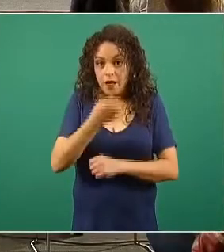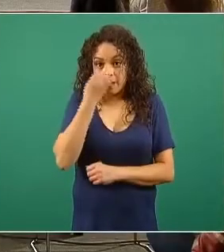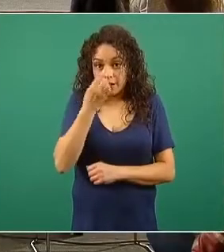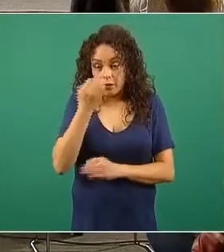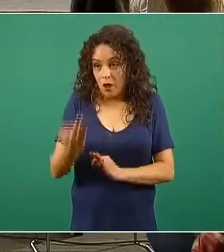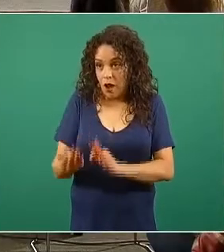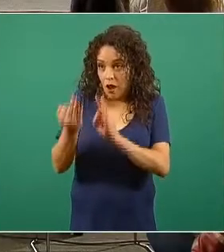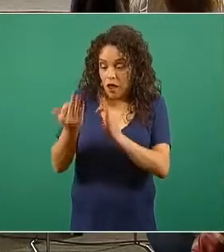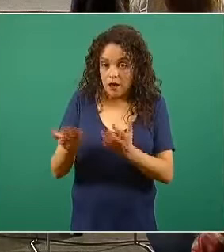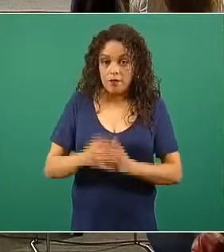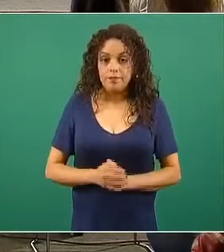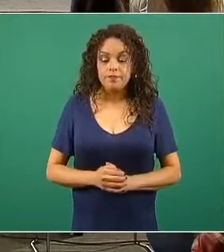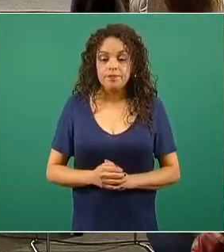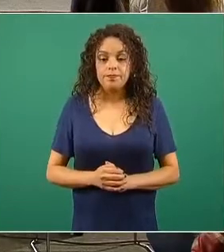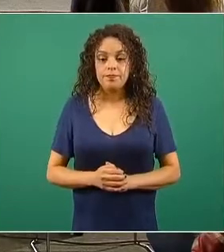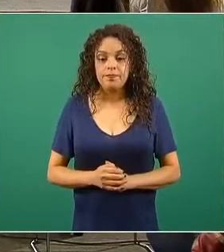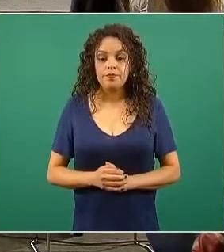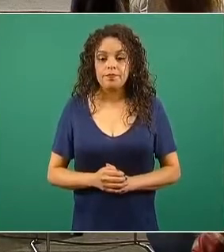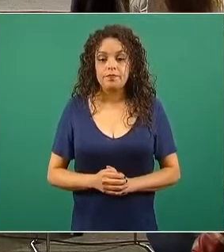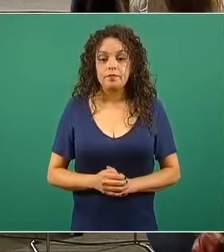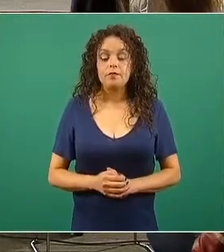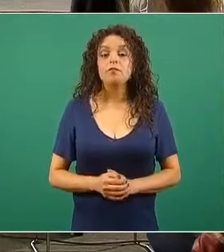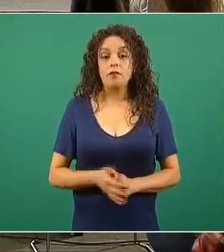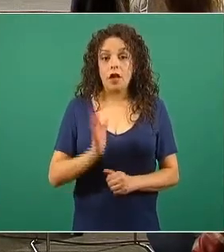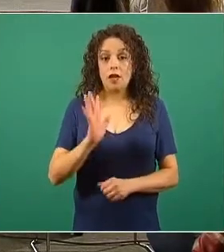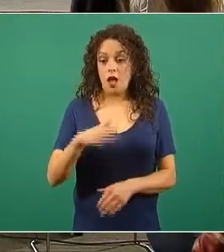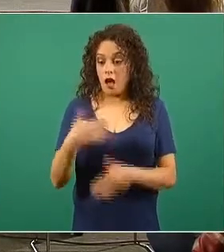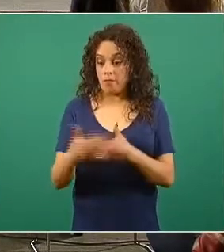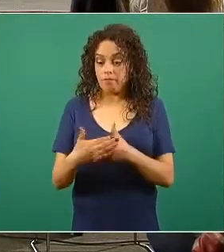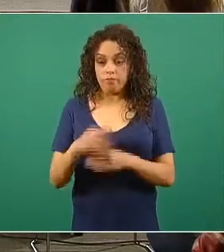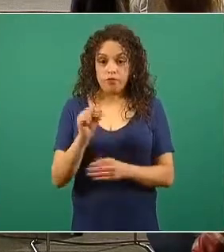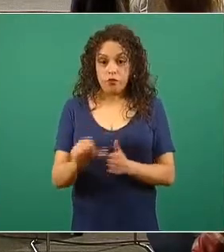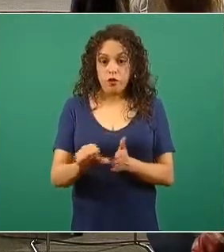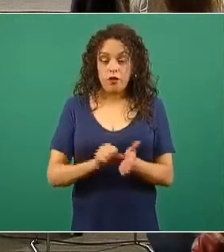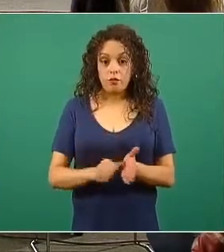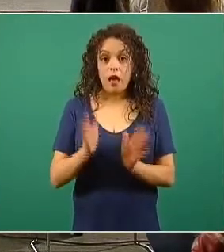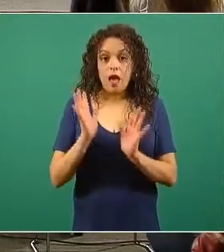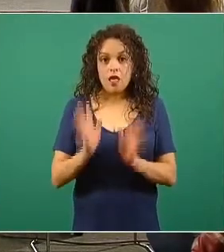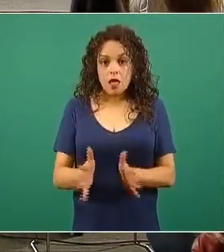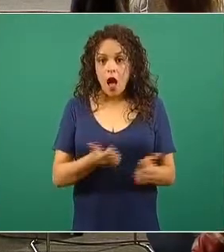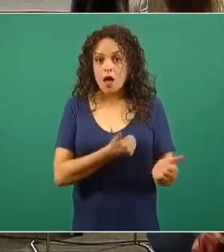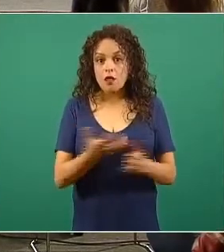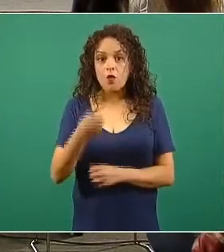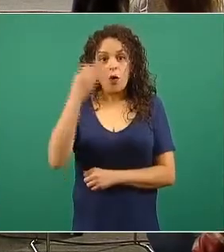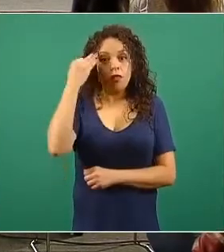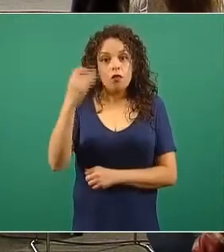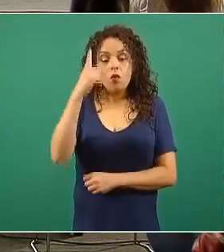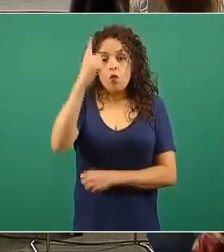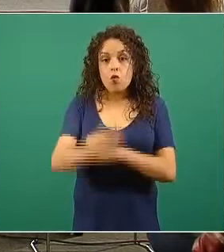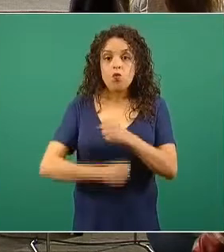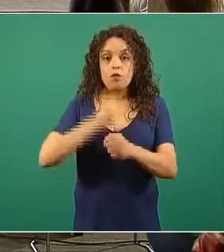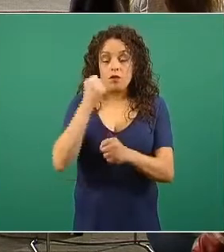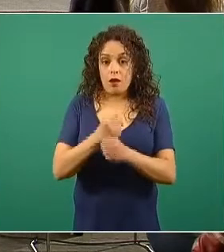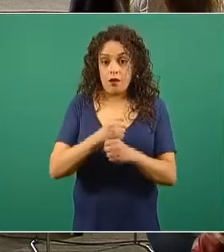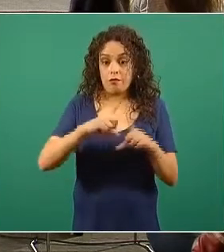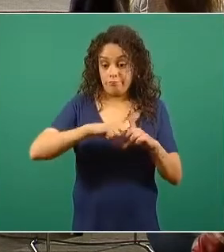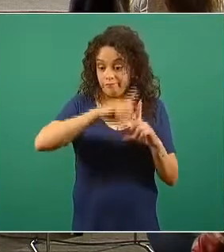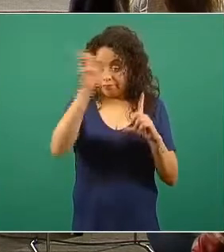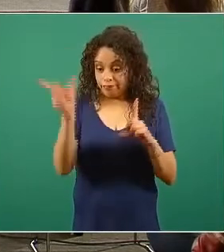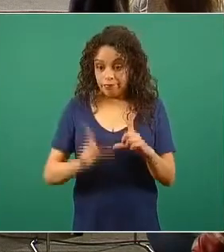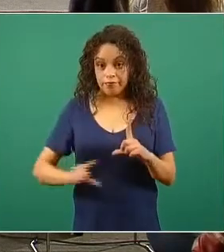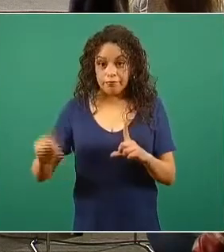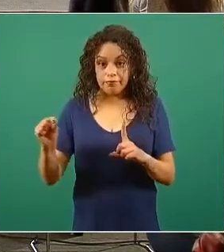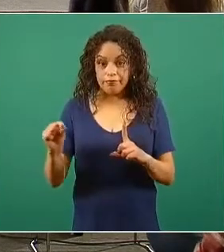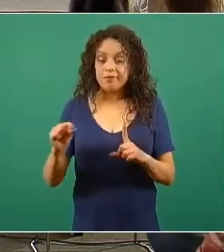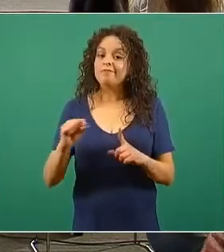ya por cumplir un año, estamos a pocos meses de cumplir un año de que las clases en todo el nivel nacional pues tuvieron